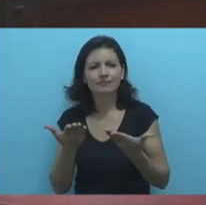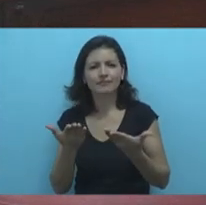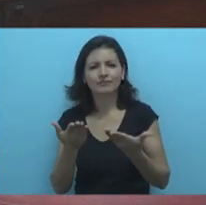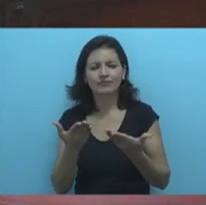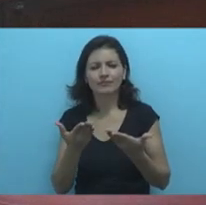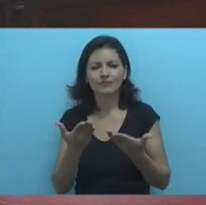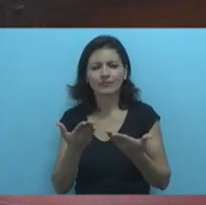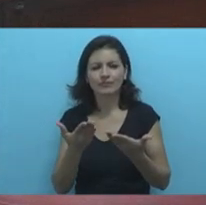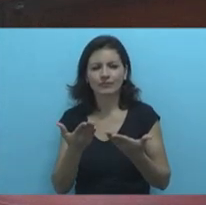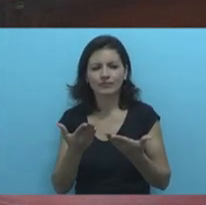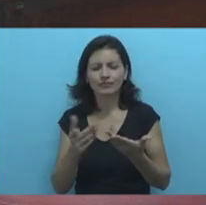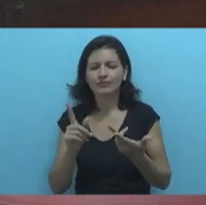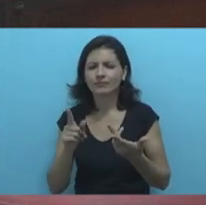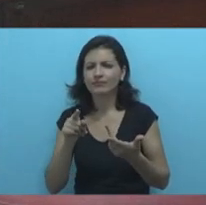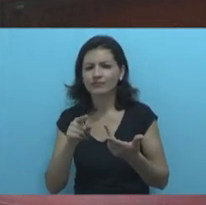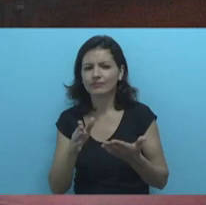legitimidad social.